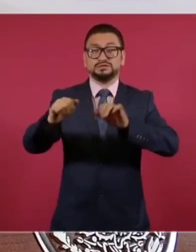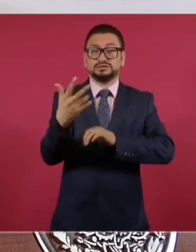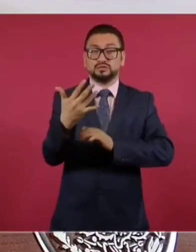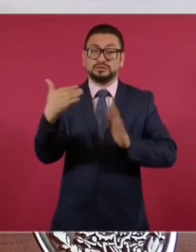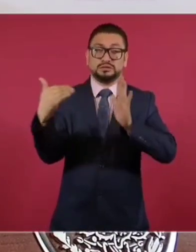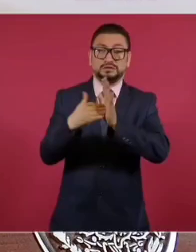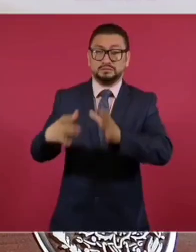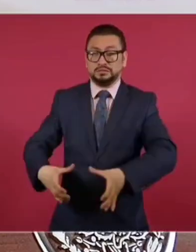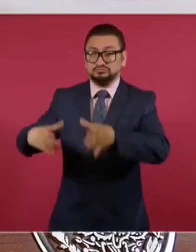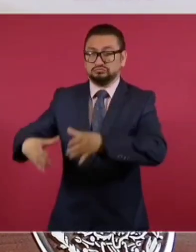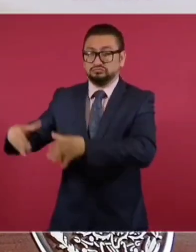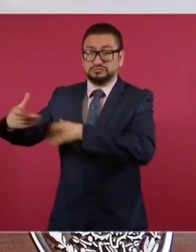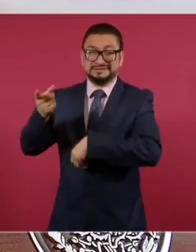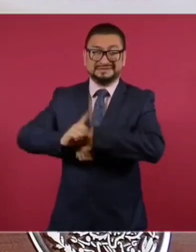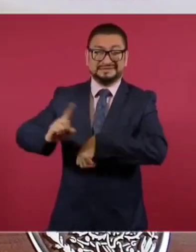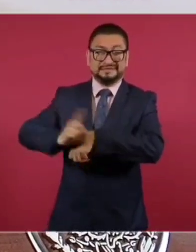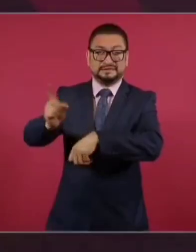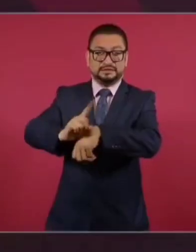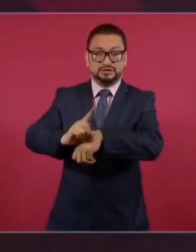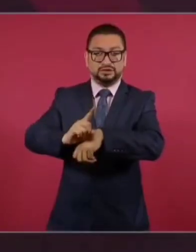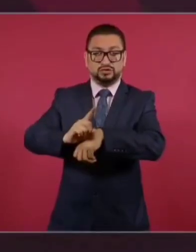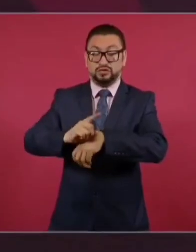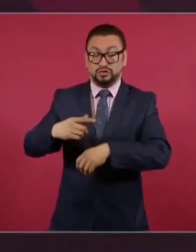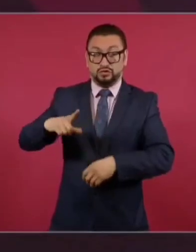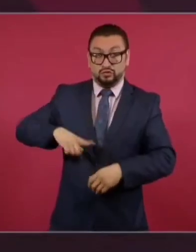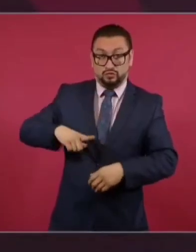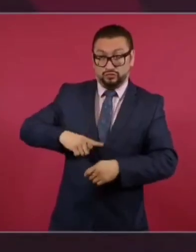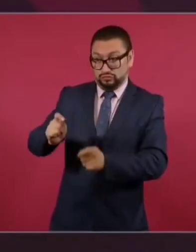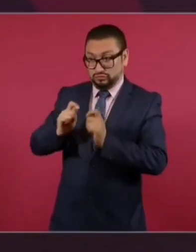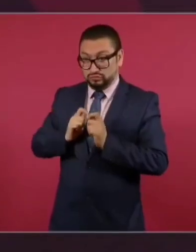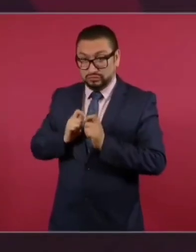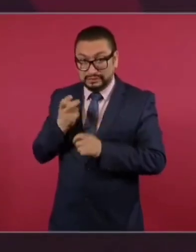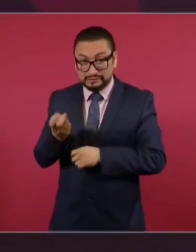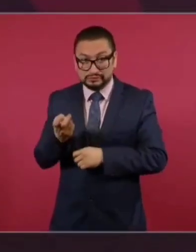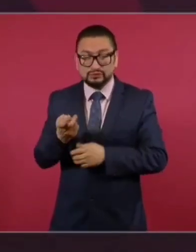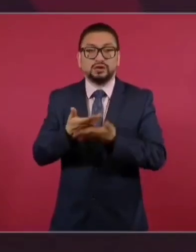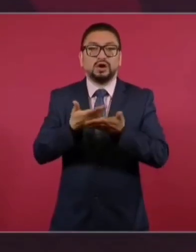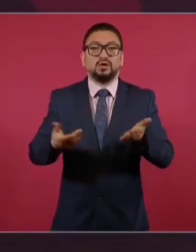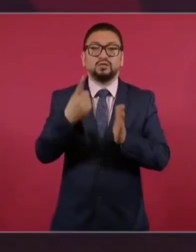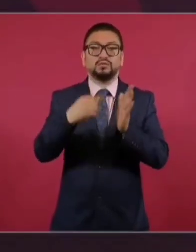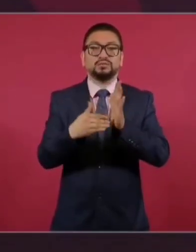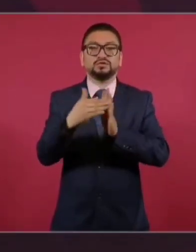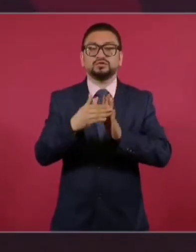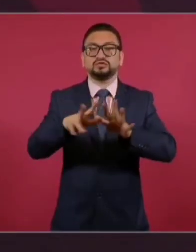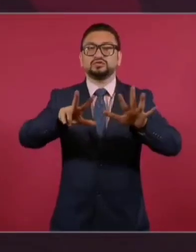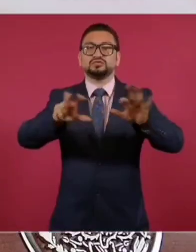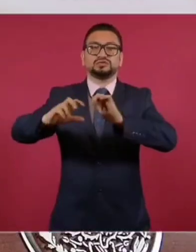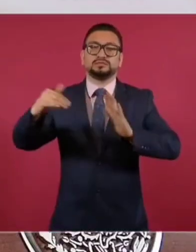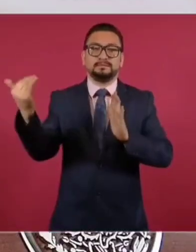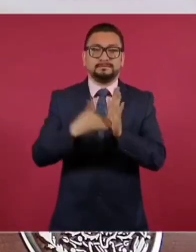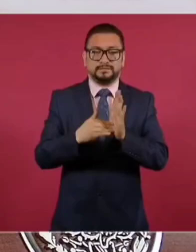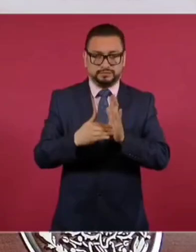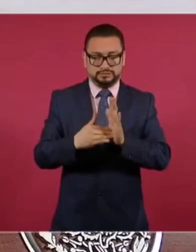1,650,000 barriles diarios cuando llegamos, y ahora produce 1,800,000.